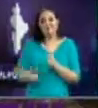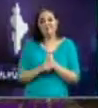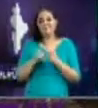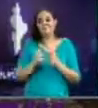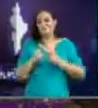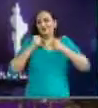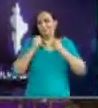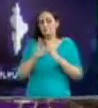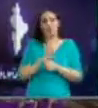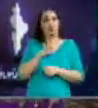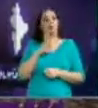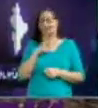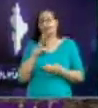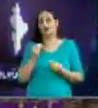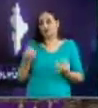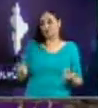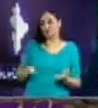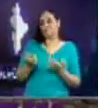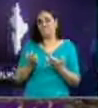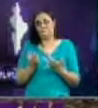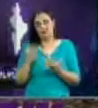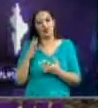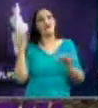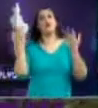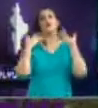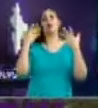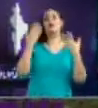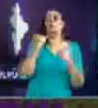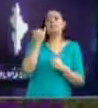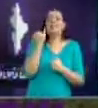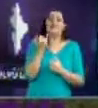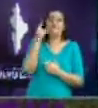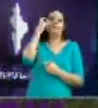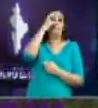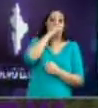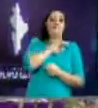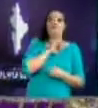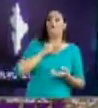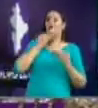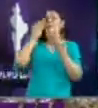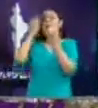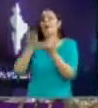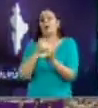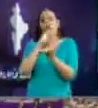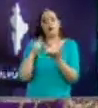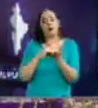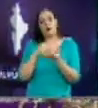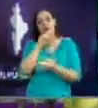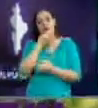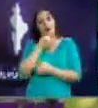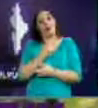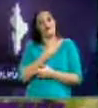incendio tales como las altas temperaturas y la inec facilidad del terreno aunque el incendio forestal